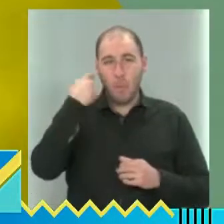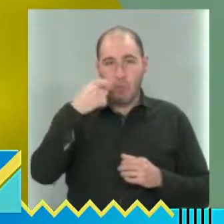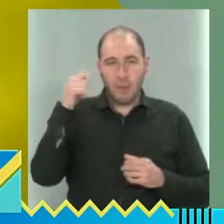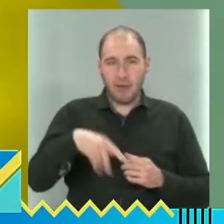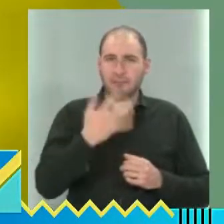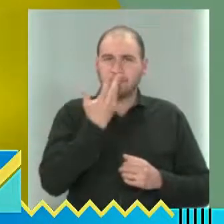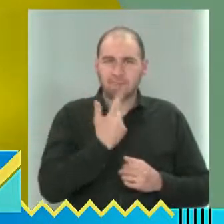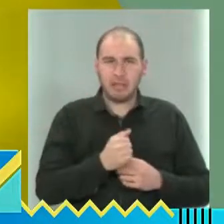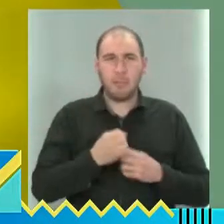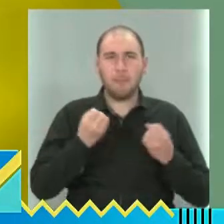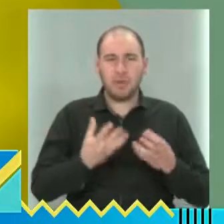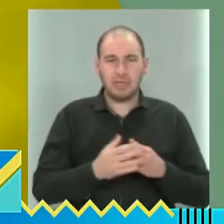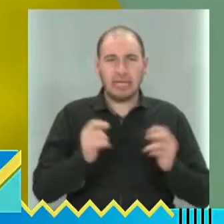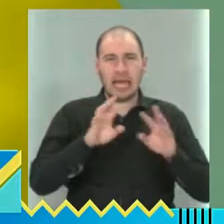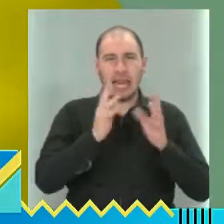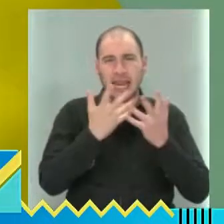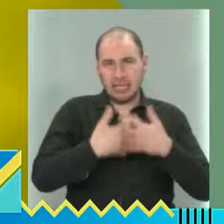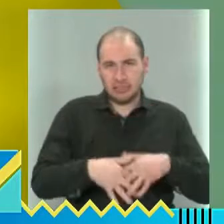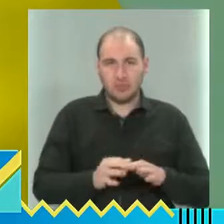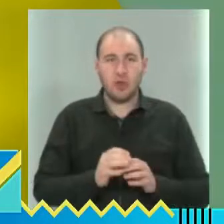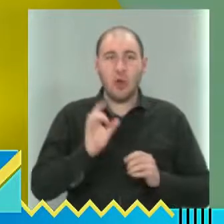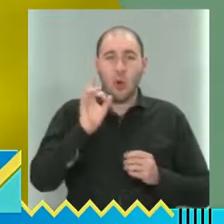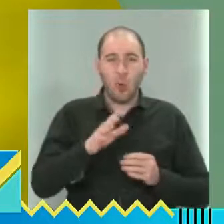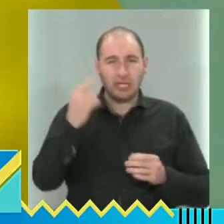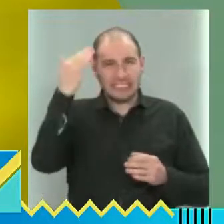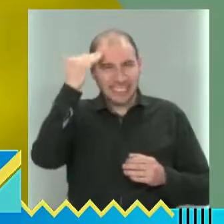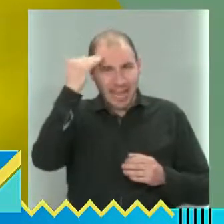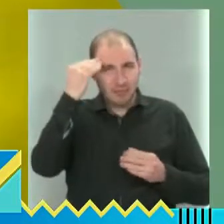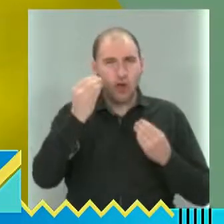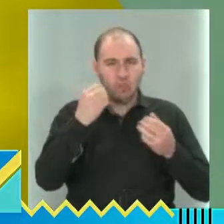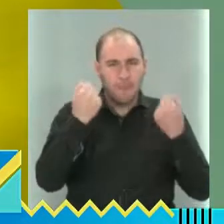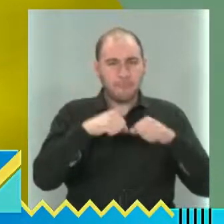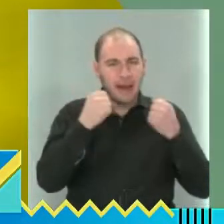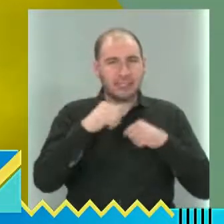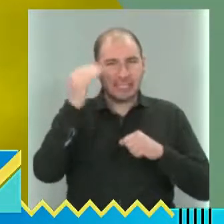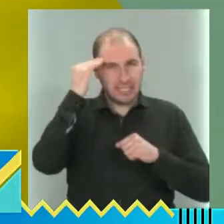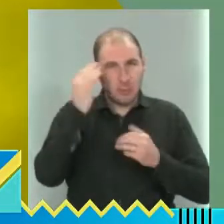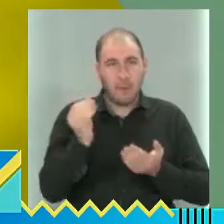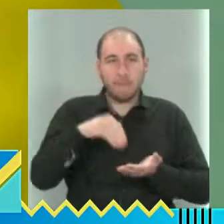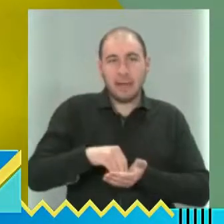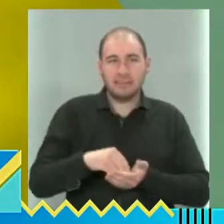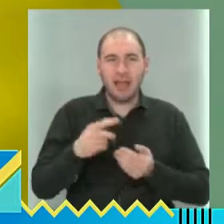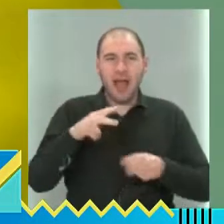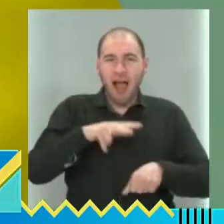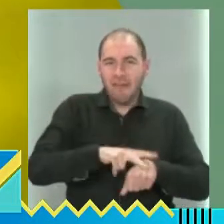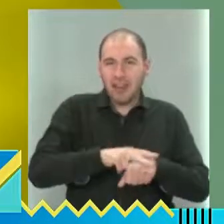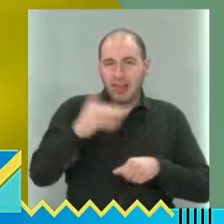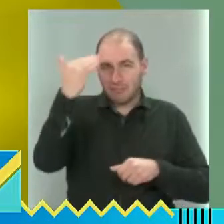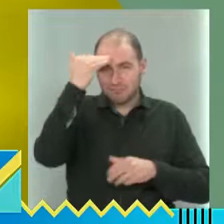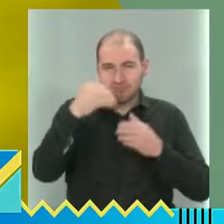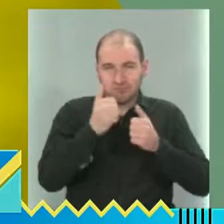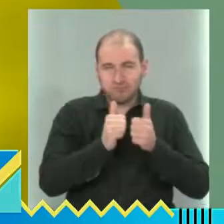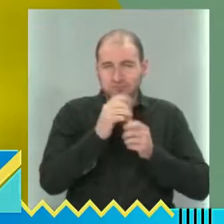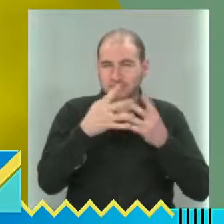lo disfrutamos un montón porque estaba relacionado con, no solo con el cerebro y cómo entrenar nuestro cerebro, sino también con las habilidades cognitivas, con